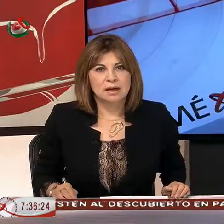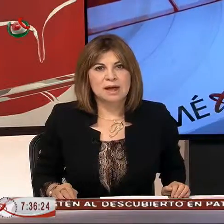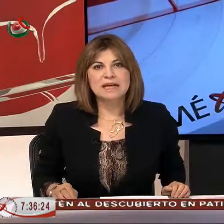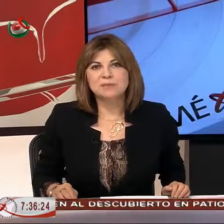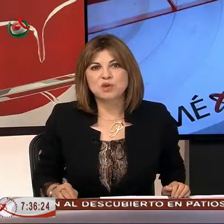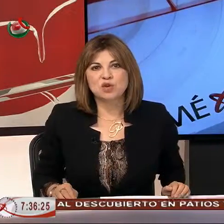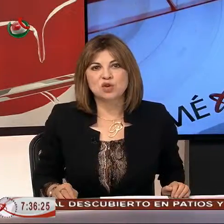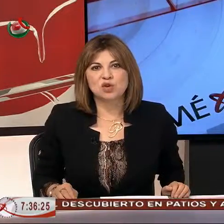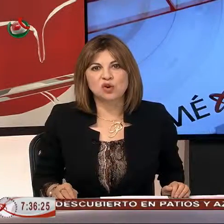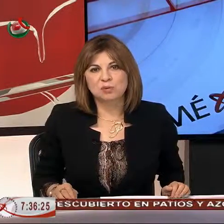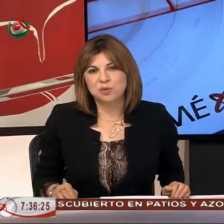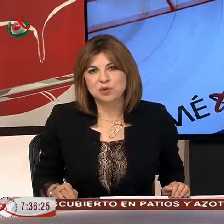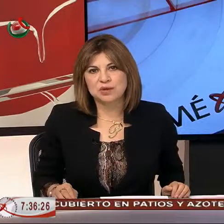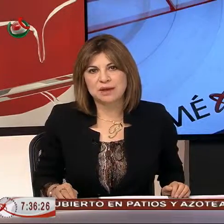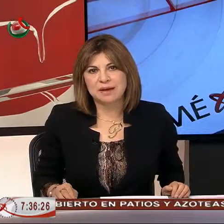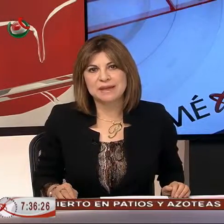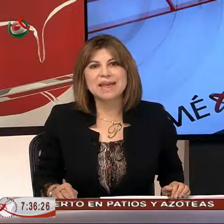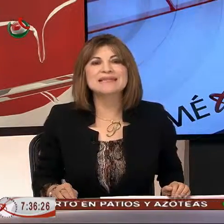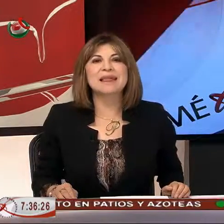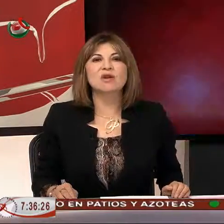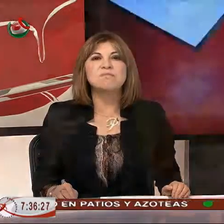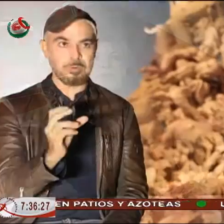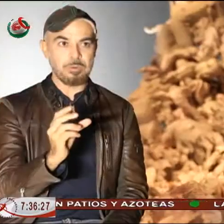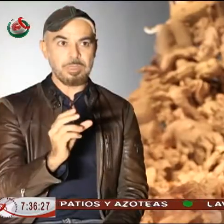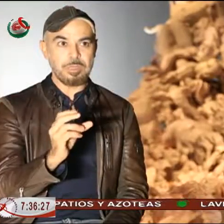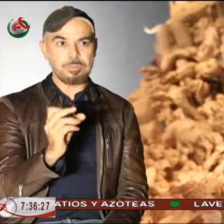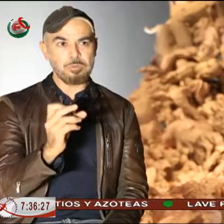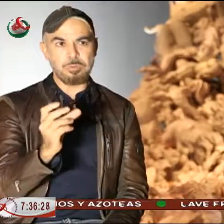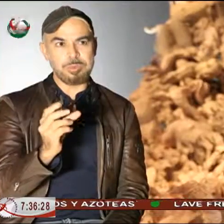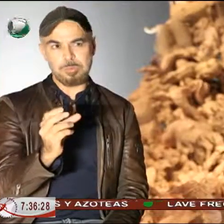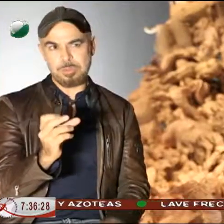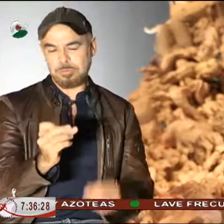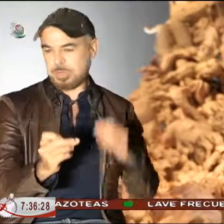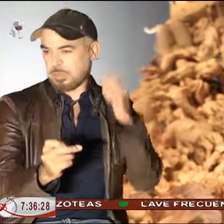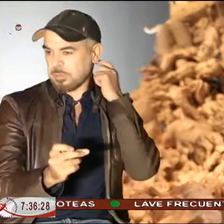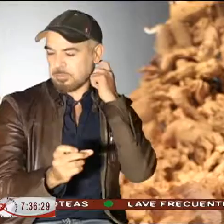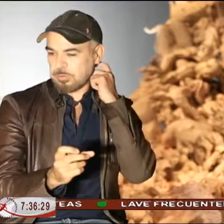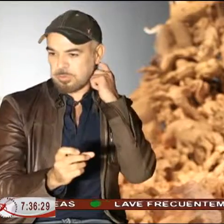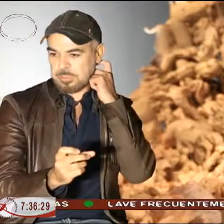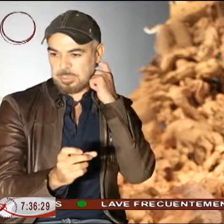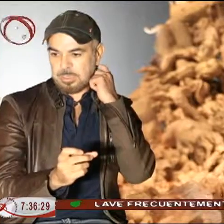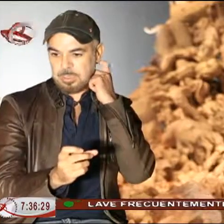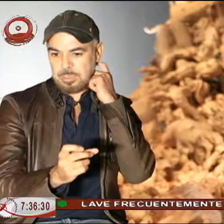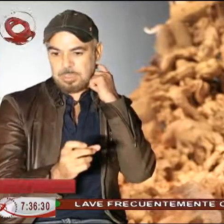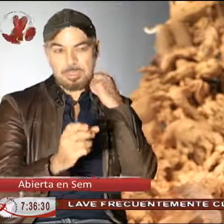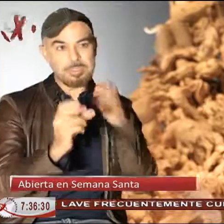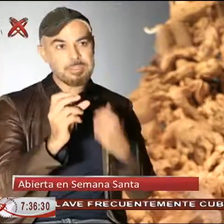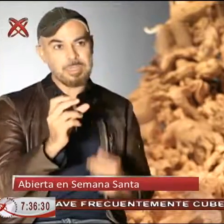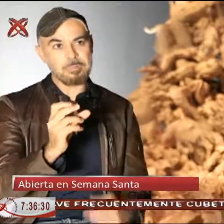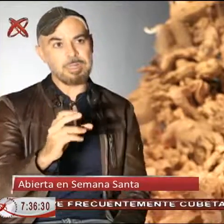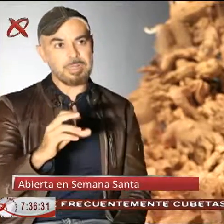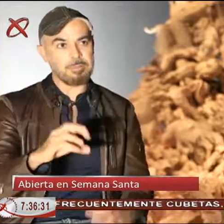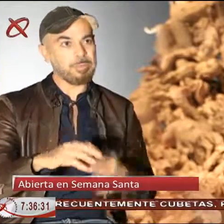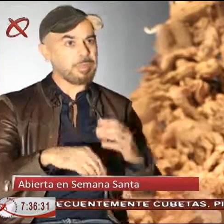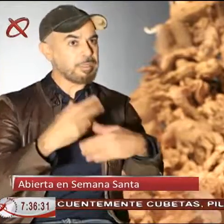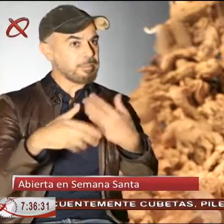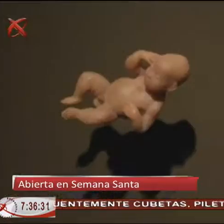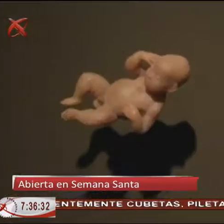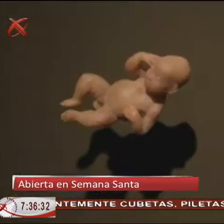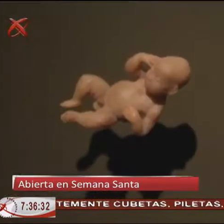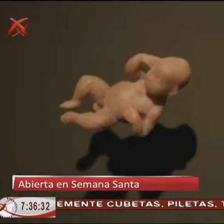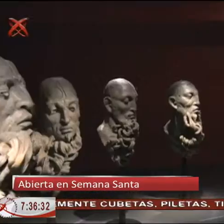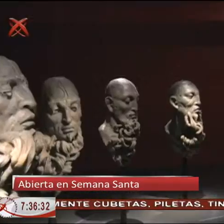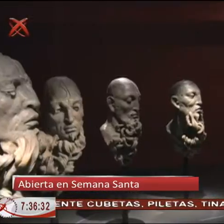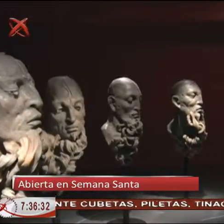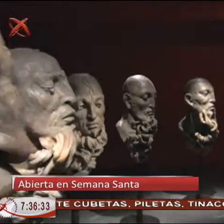La exposición Corpus La belleza Del imperfecto Del escultor Mexicano Javier Marín Se va a presentar Hasta el